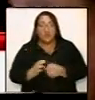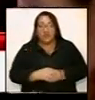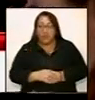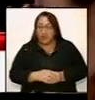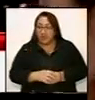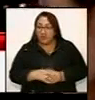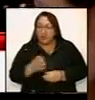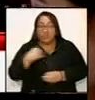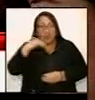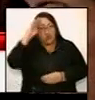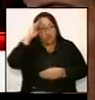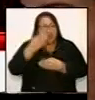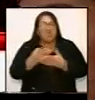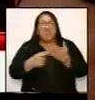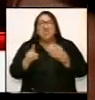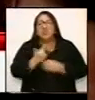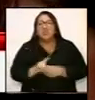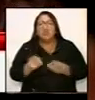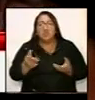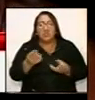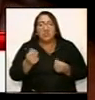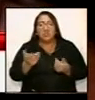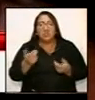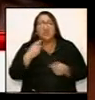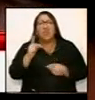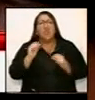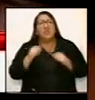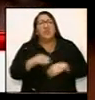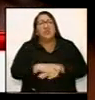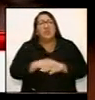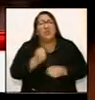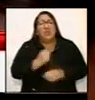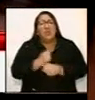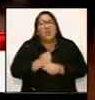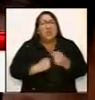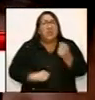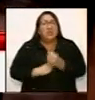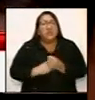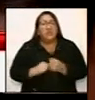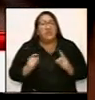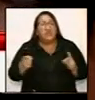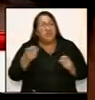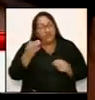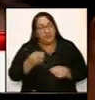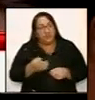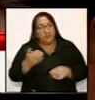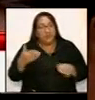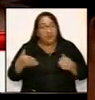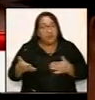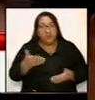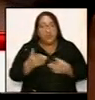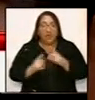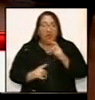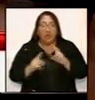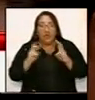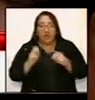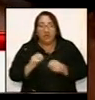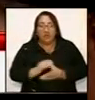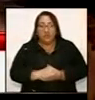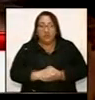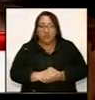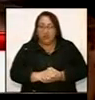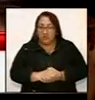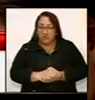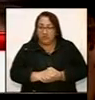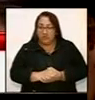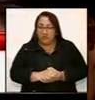y no sabemos en qué se utilizan. Sobre texto de que están haciendo alguna labor social, están metidas en temas inclusive de